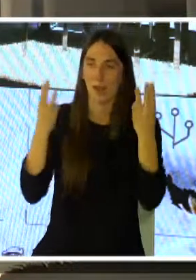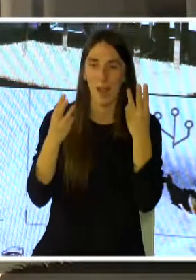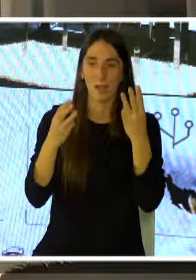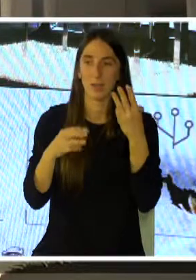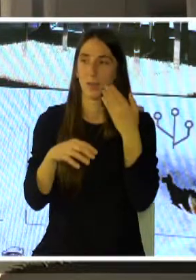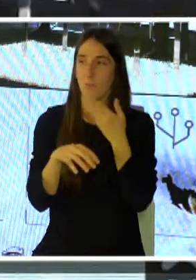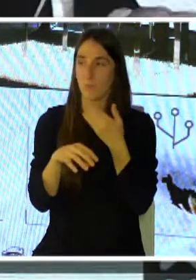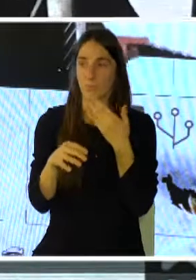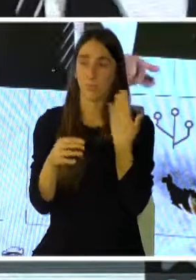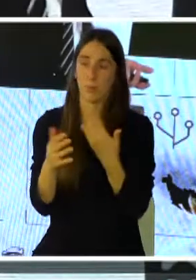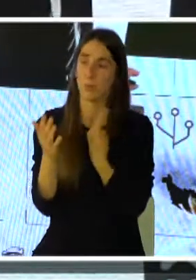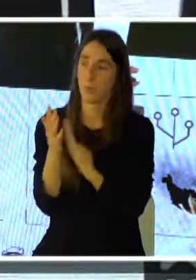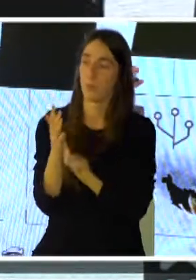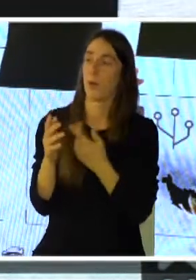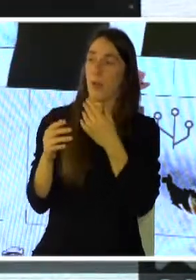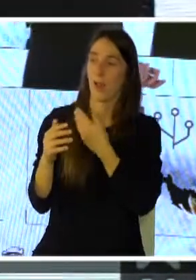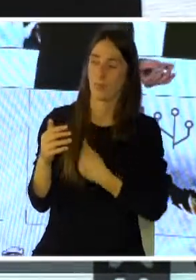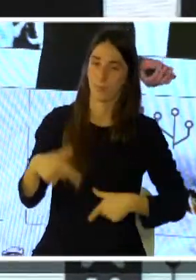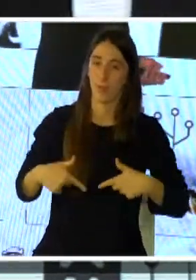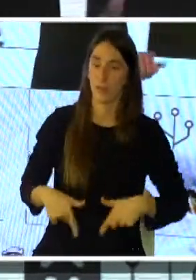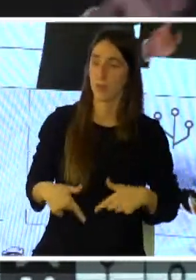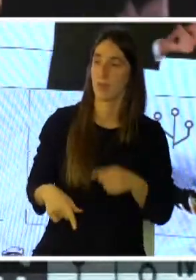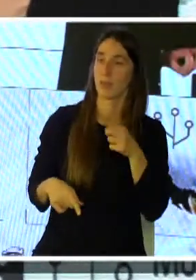el intendente. Temas financieros, obviamente, es